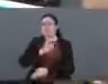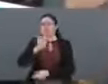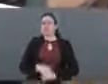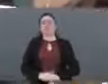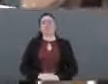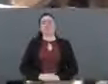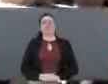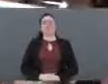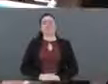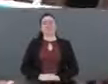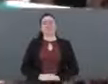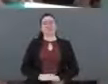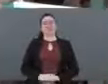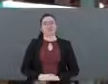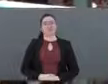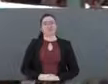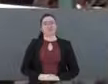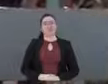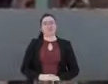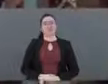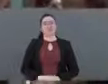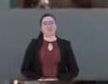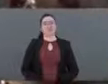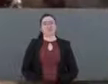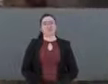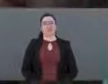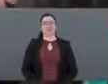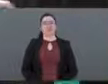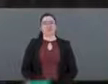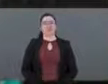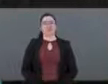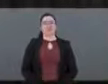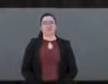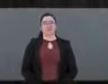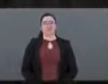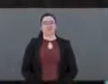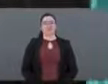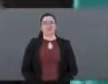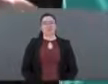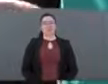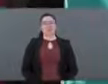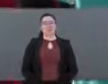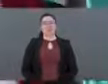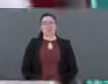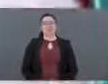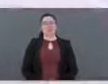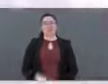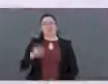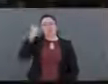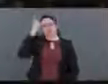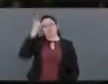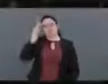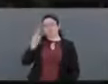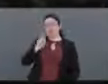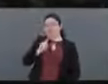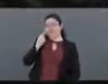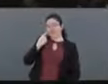Sergio, ¿cómo va lo de Tláhuac? Doctora, ahorita se perforó.